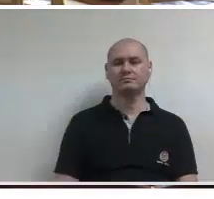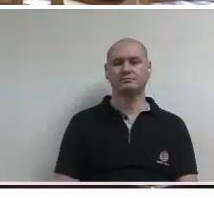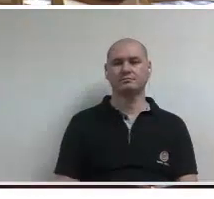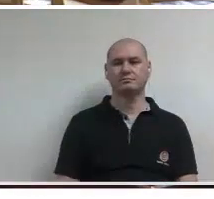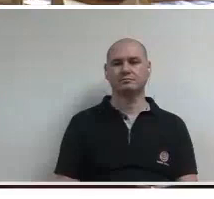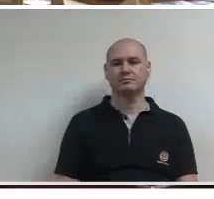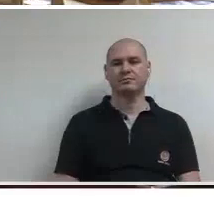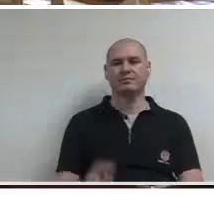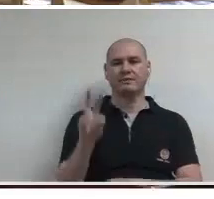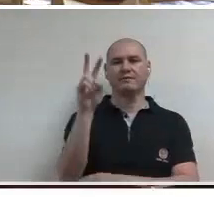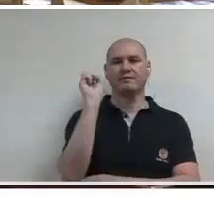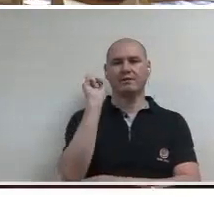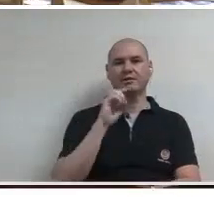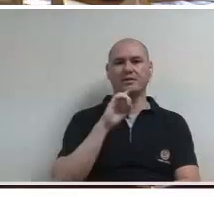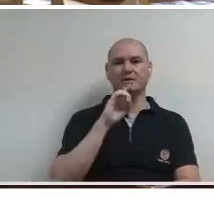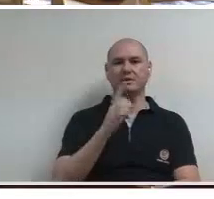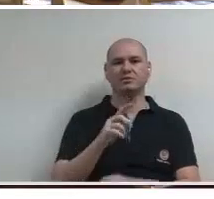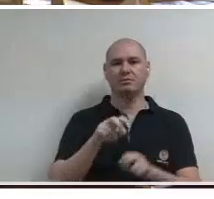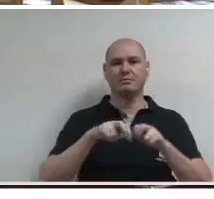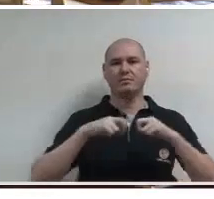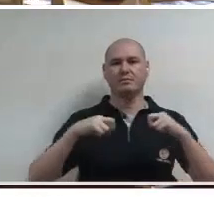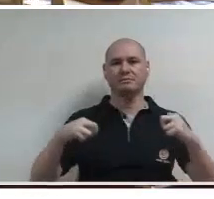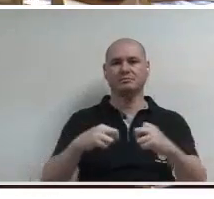Finestra Saracho, agente fiscal.